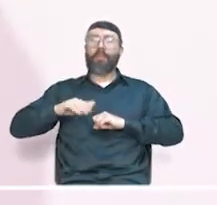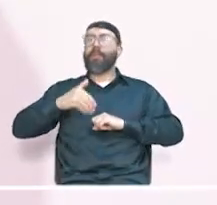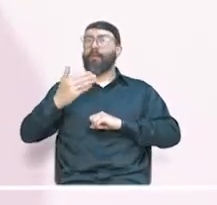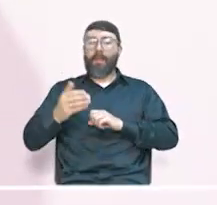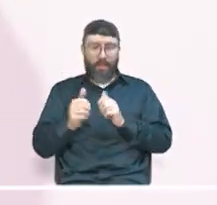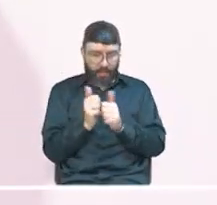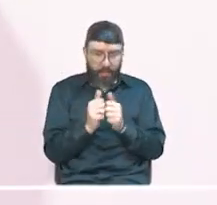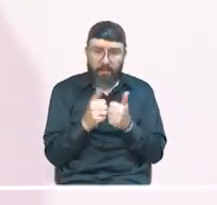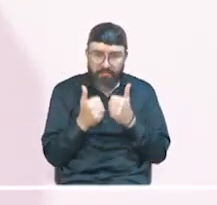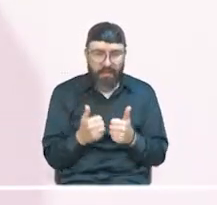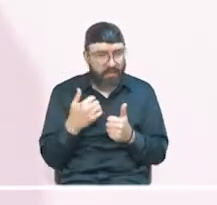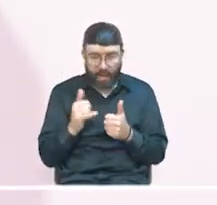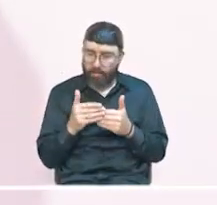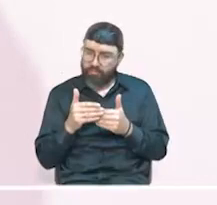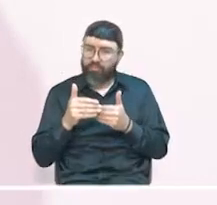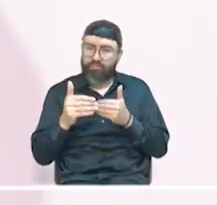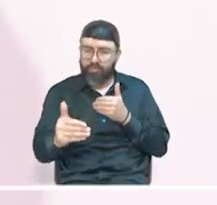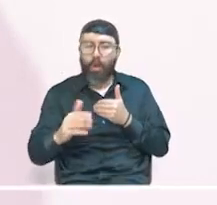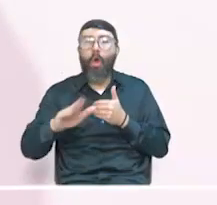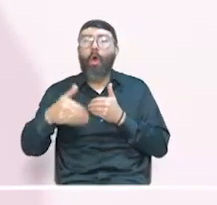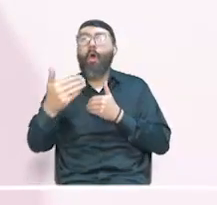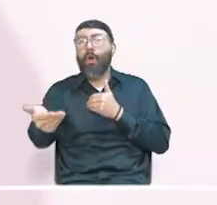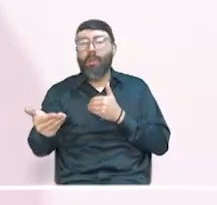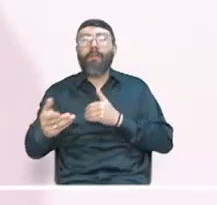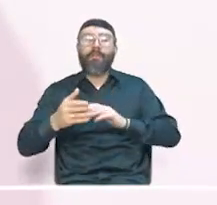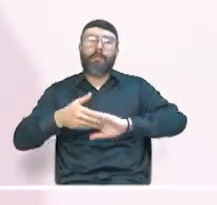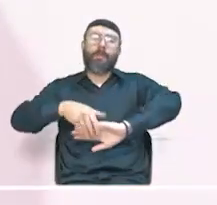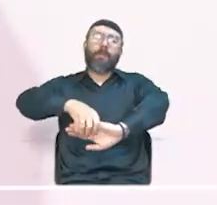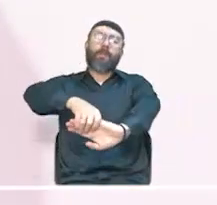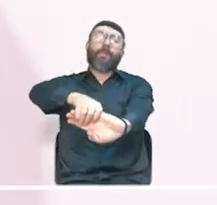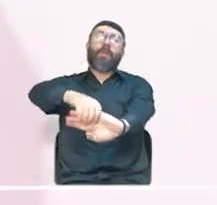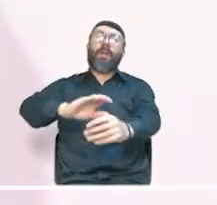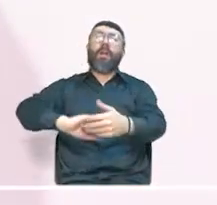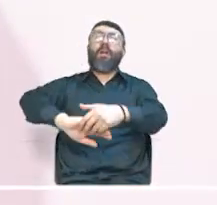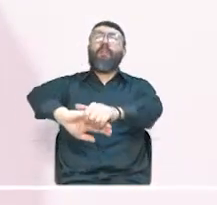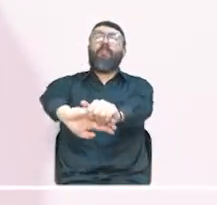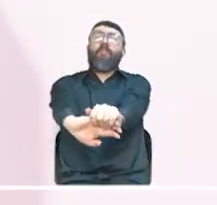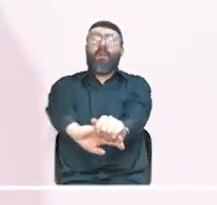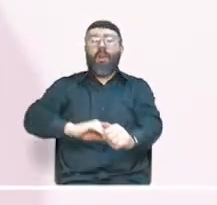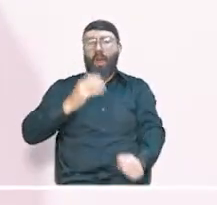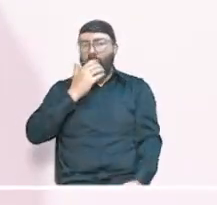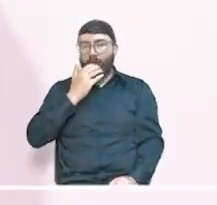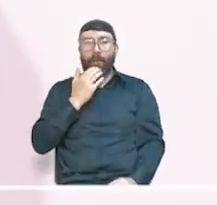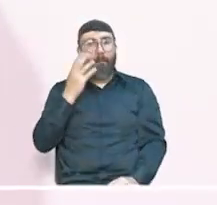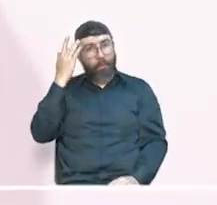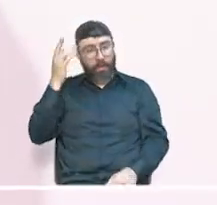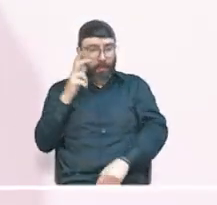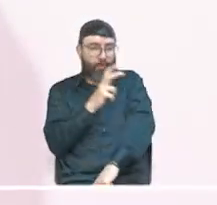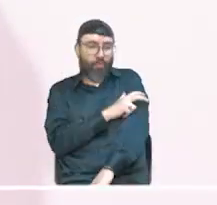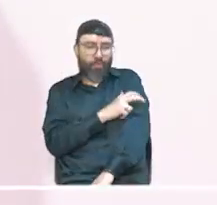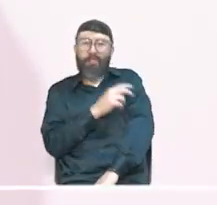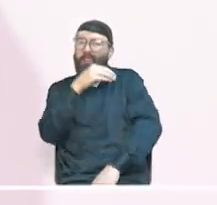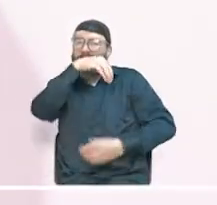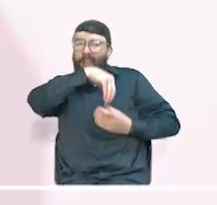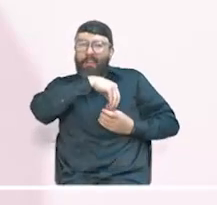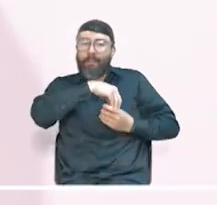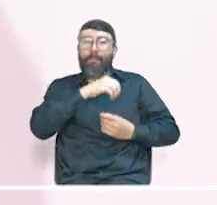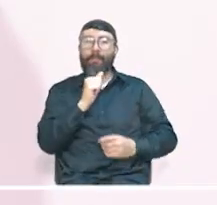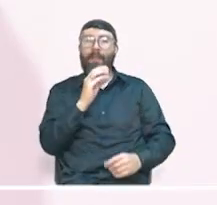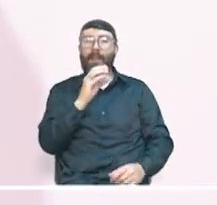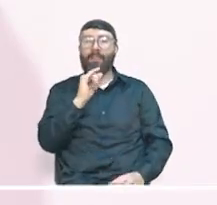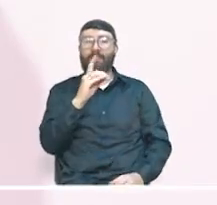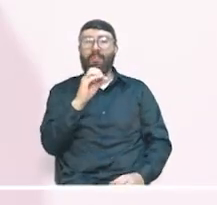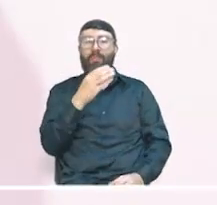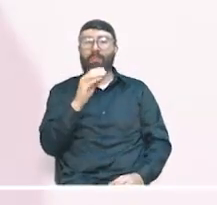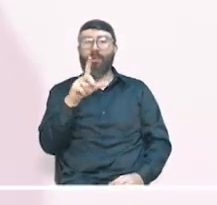estiramiento y enfriamiento. Entonces son como los componentes, porque en los músculos se acumula algo que se llama el ácido láctico. Entonces el ácido láctico es lo que nos hace sentir